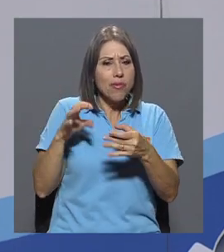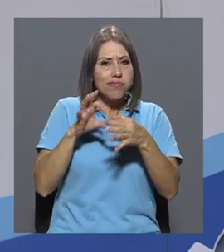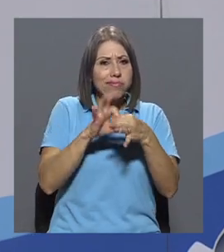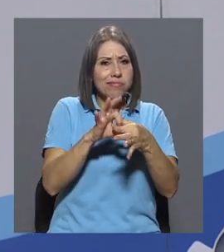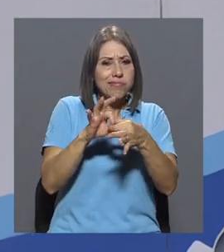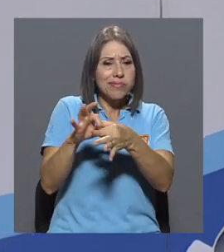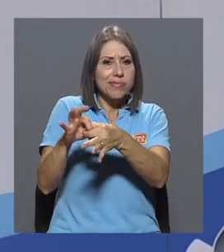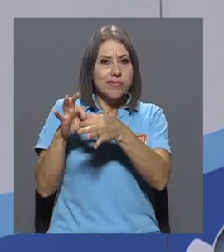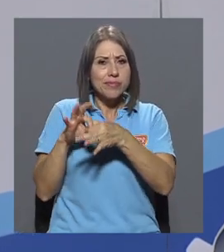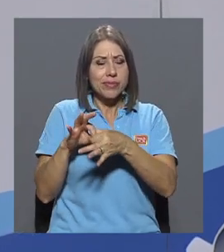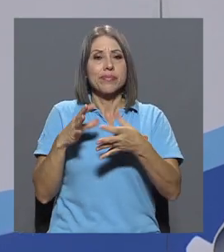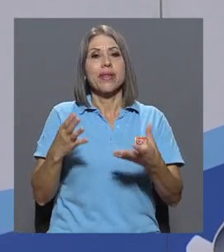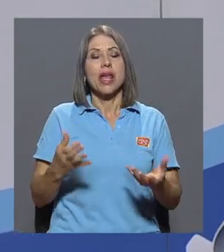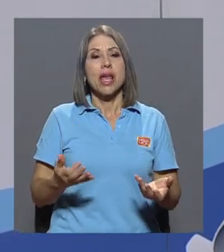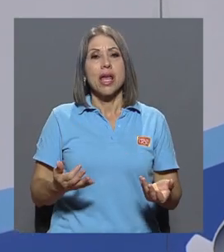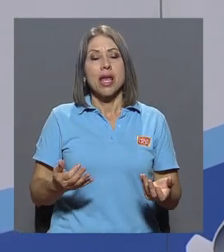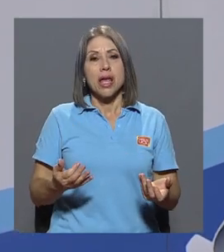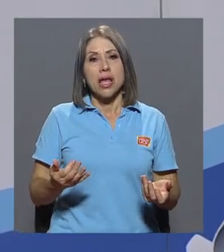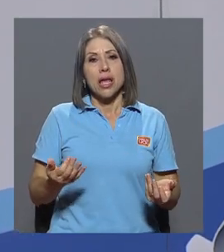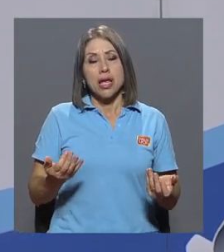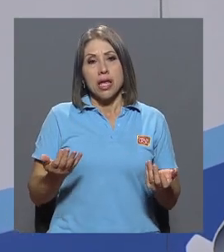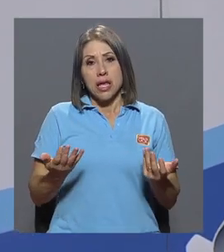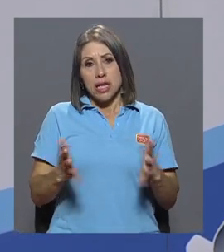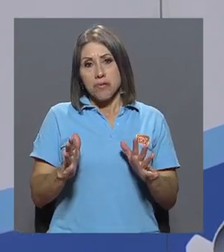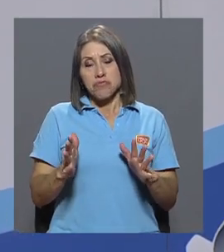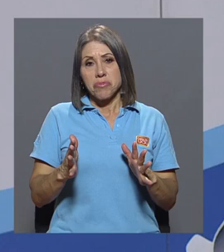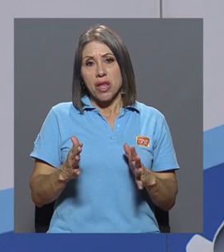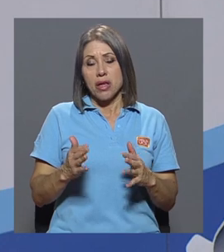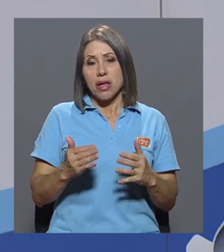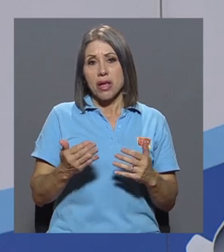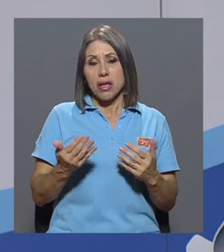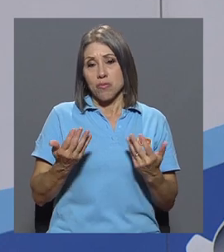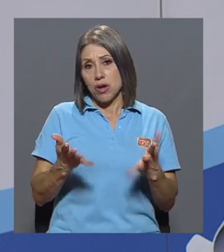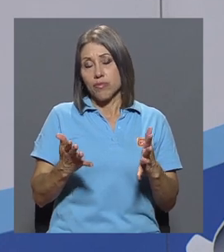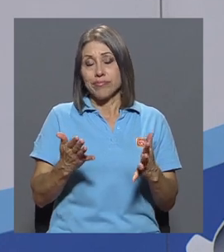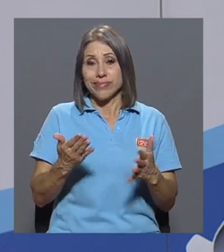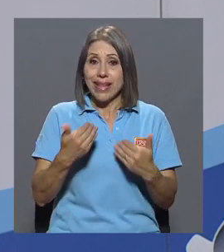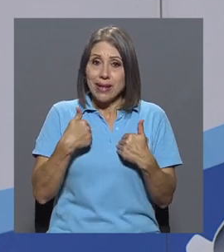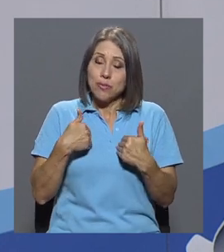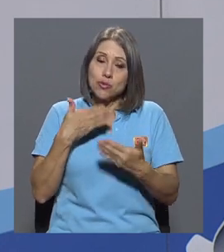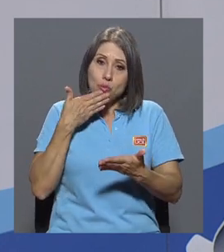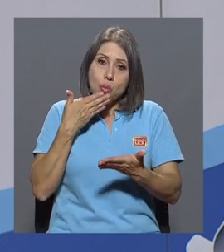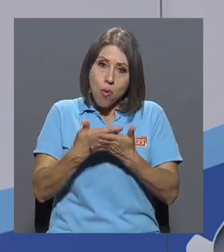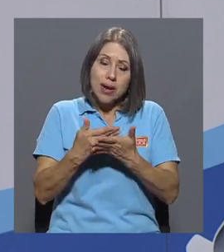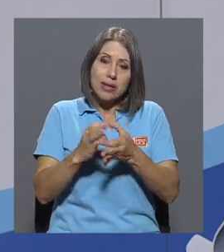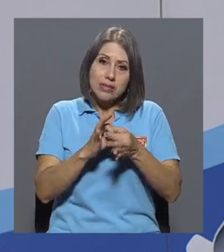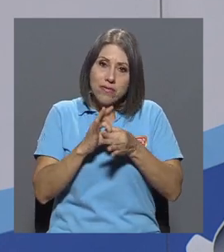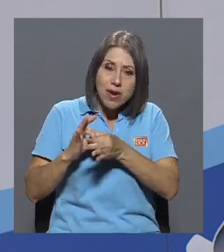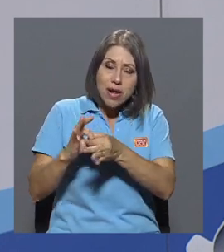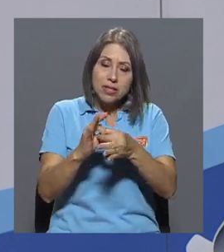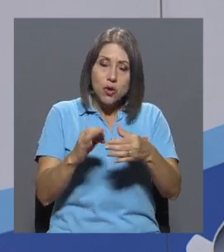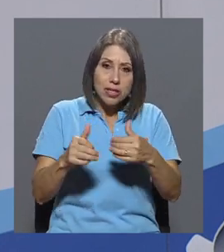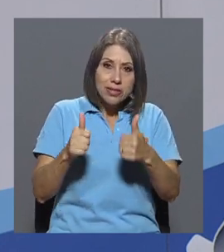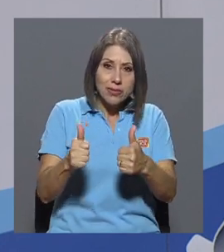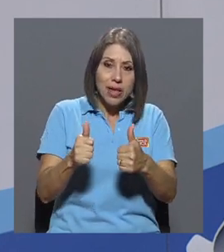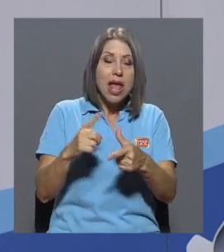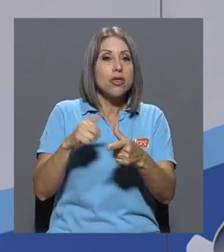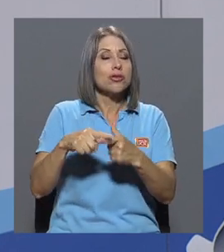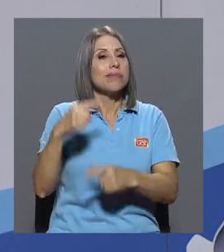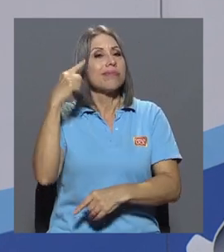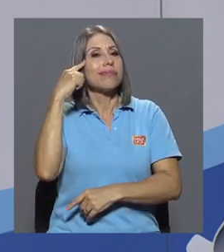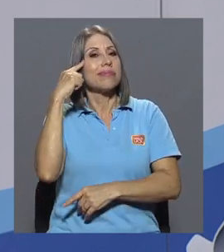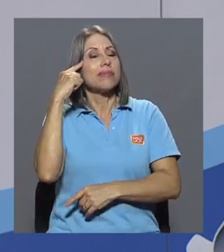a raíz de las relaciones que las buenas relaciones que hemos tenido pues surgió la necesidad